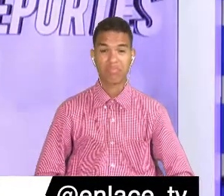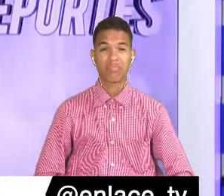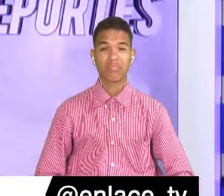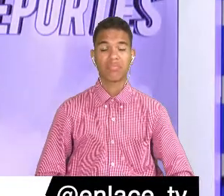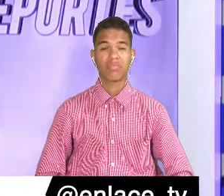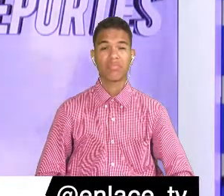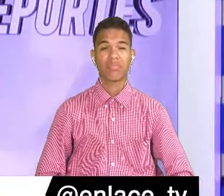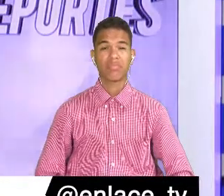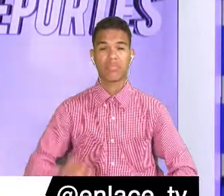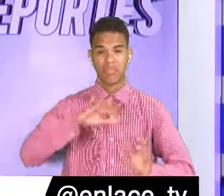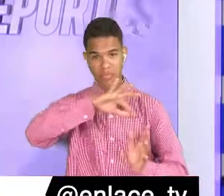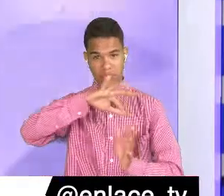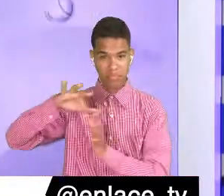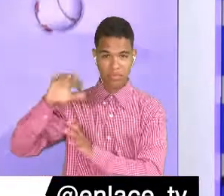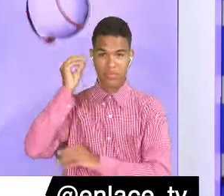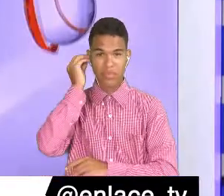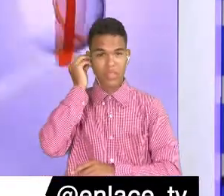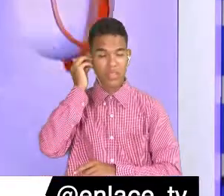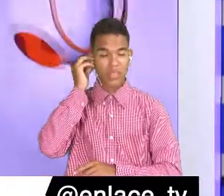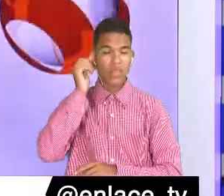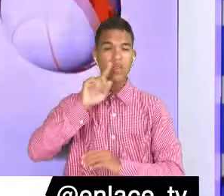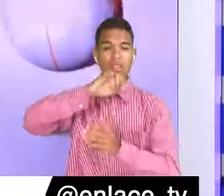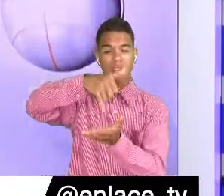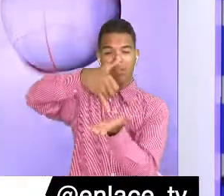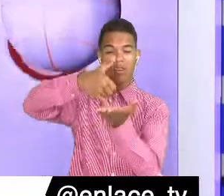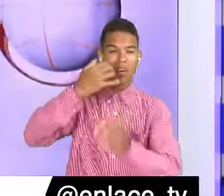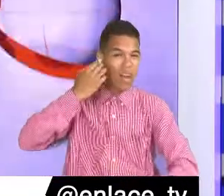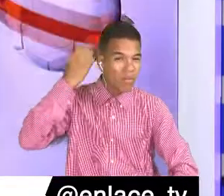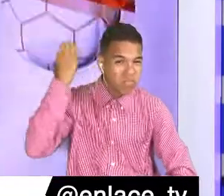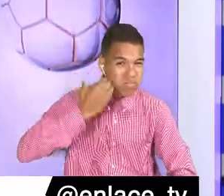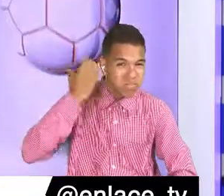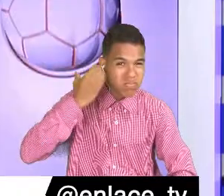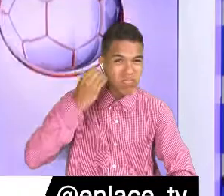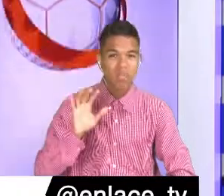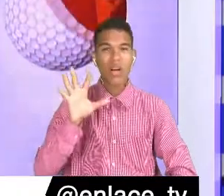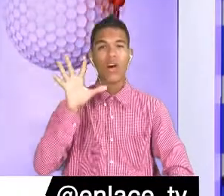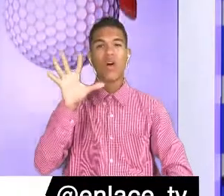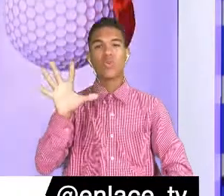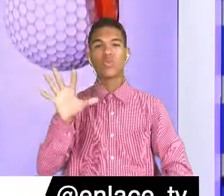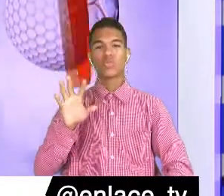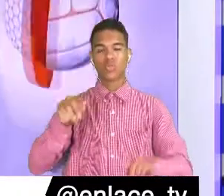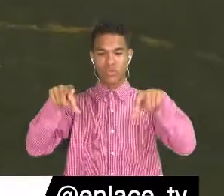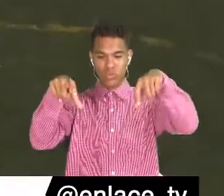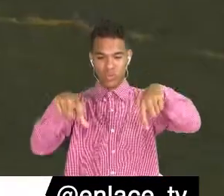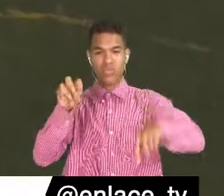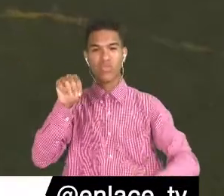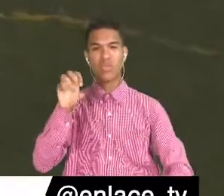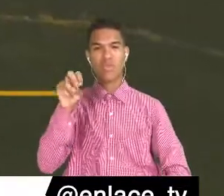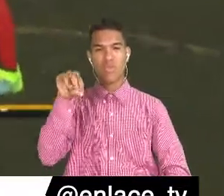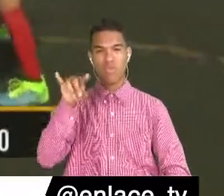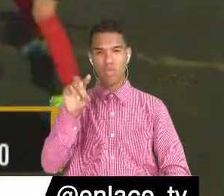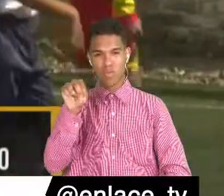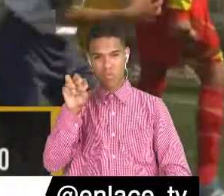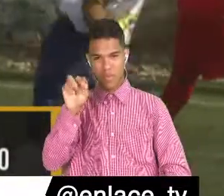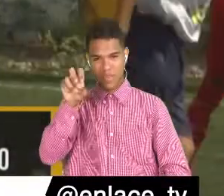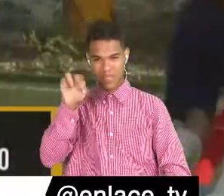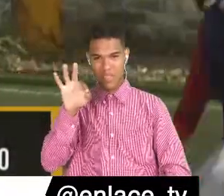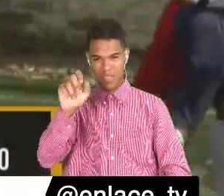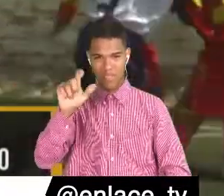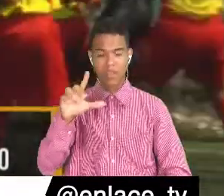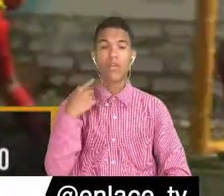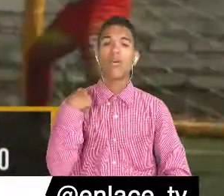Hablamos ahora de la Copa Yogurcito, que se juega en la cancha monumental del nororiente de la ciudad. El pasado fin de semana se